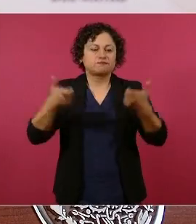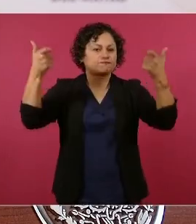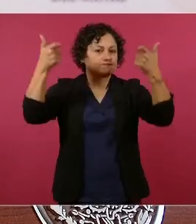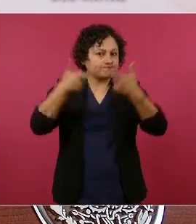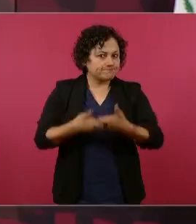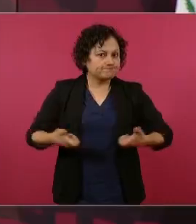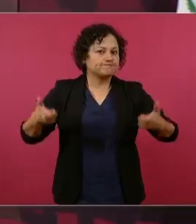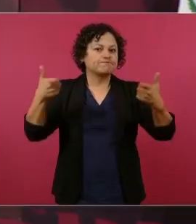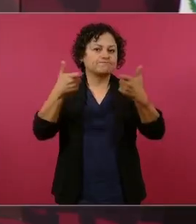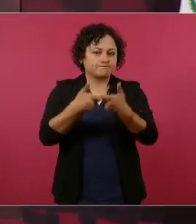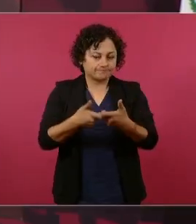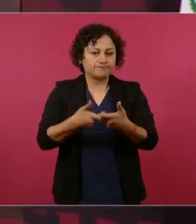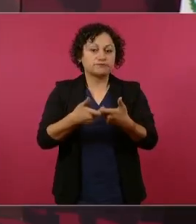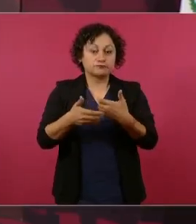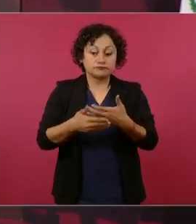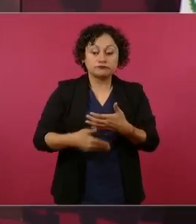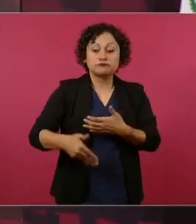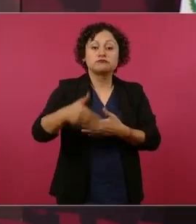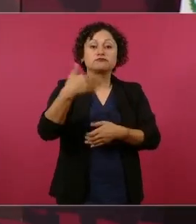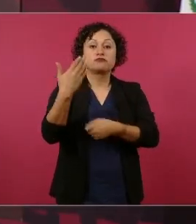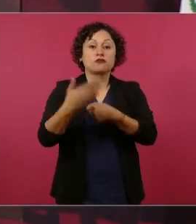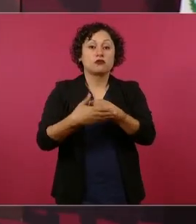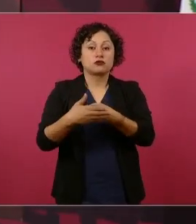proyecta para este año.